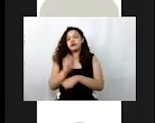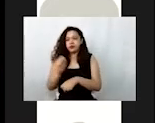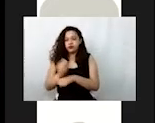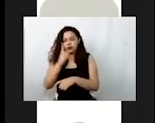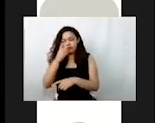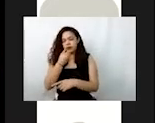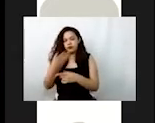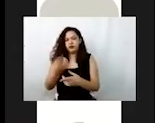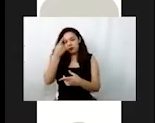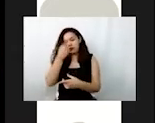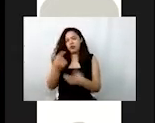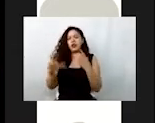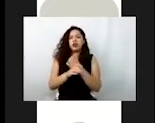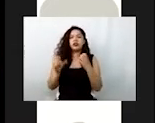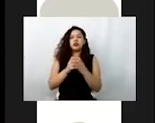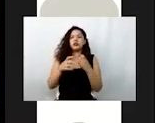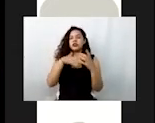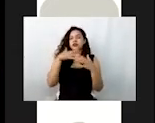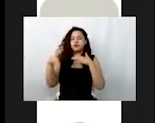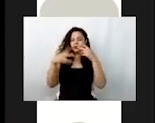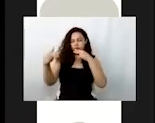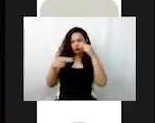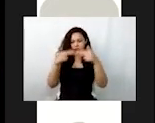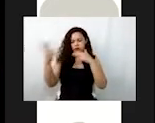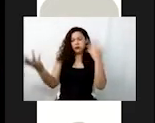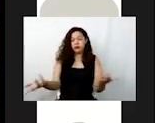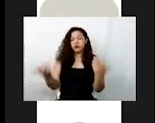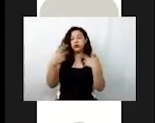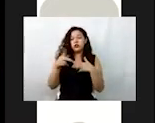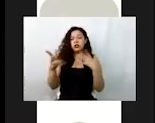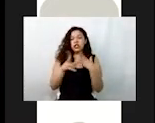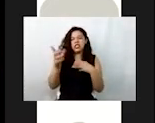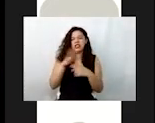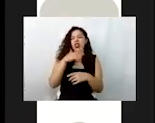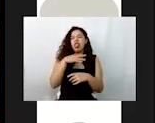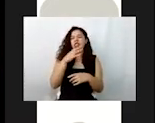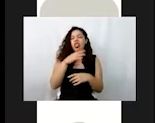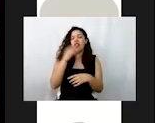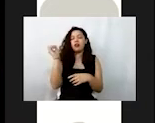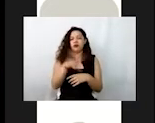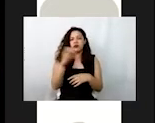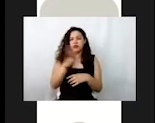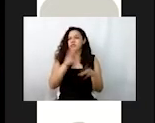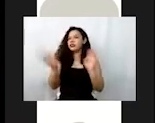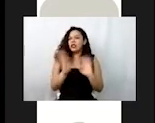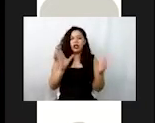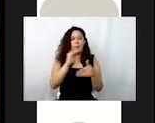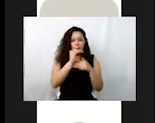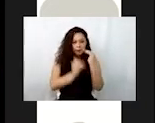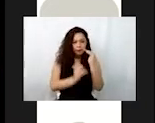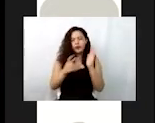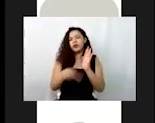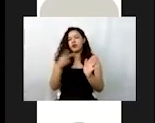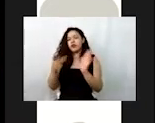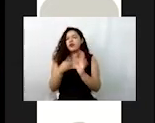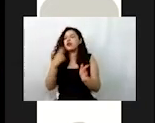gases de efecto invernadero, reduciendo considerablemente la generación de desechos a través de la reutilización y reciclado.